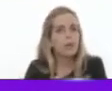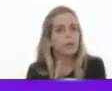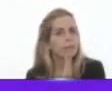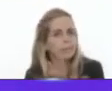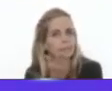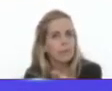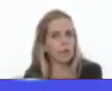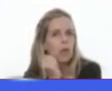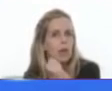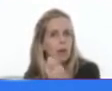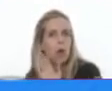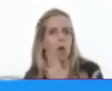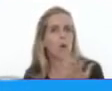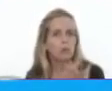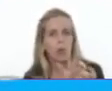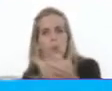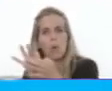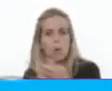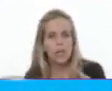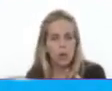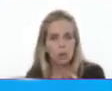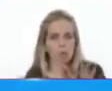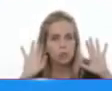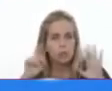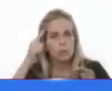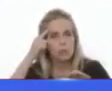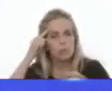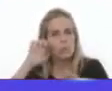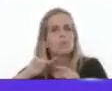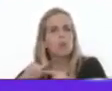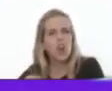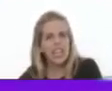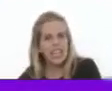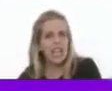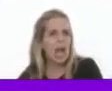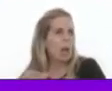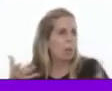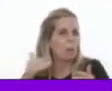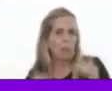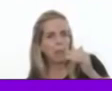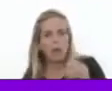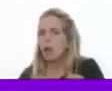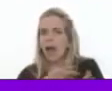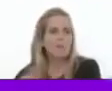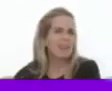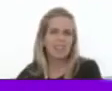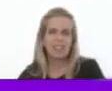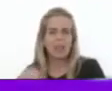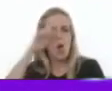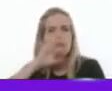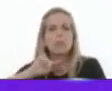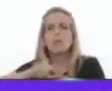unidos, sin importar las diferencias ni políticas ni sociales. Queremos el cuidado colectivo